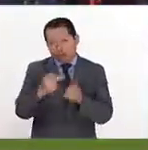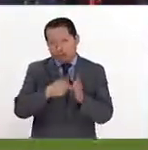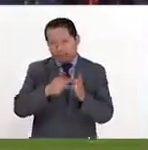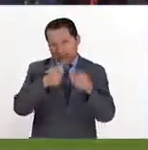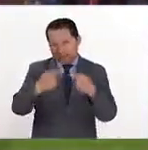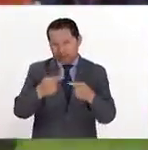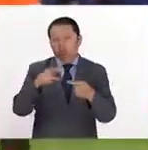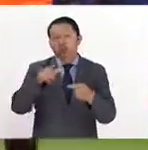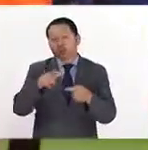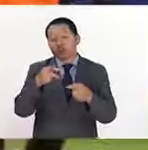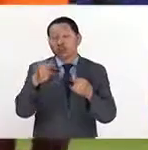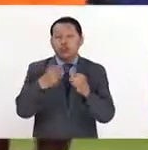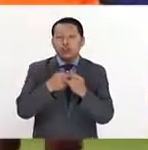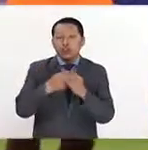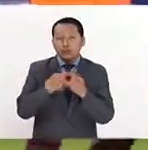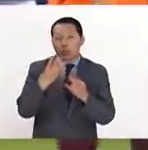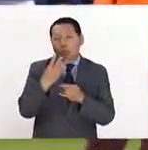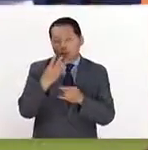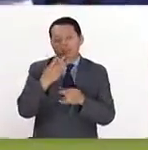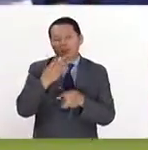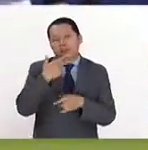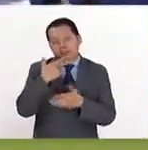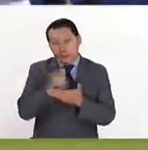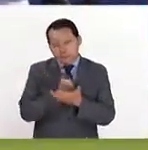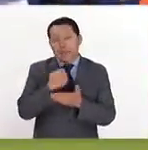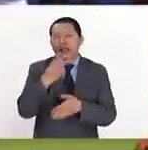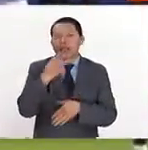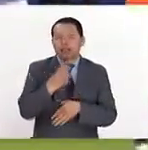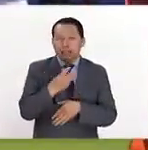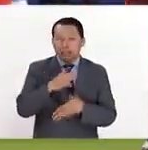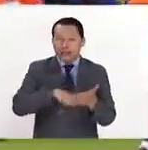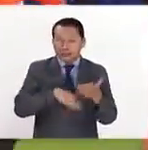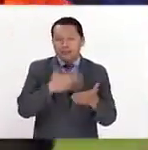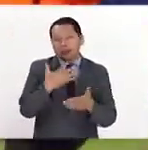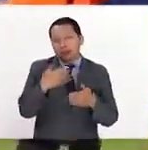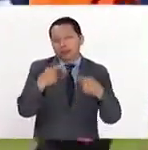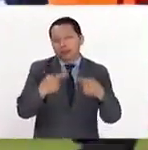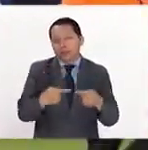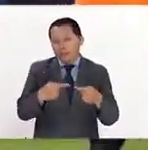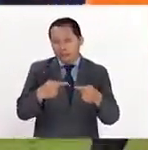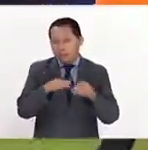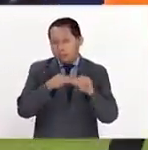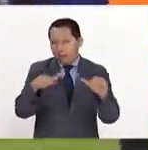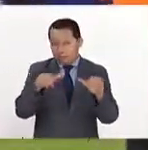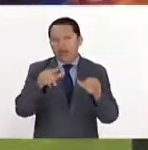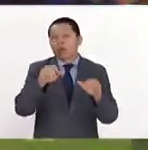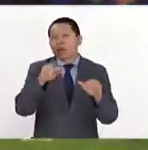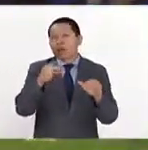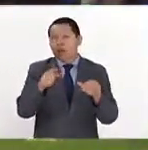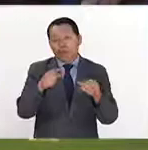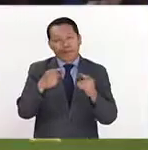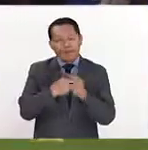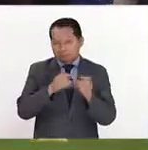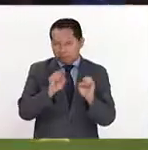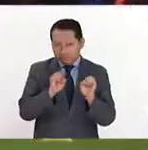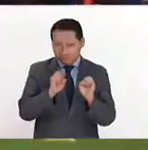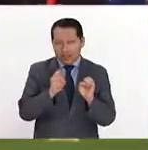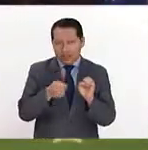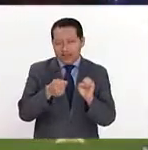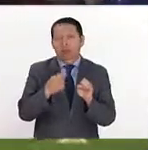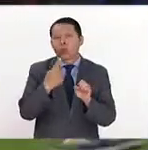por bando, 4 victorias para los ingleses, 3 para los culés, 5 empates. Lionel Messi no le anota al Chelsea. El juego